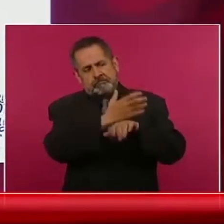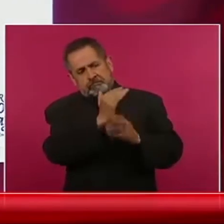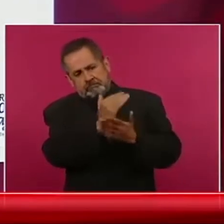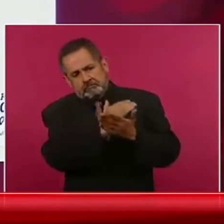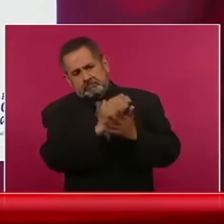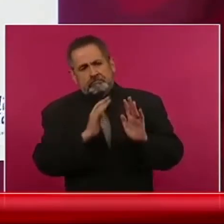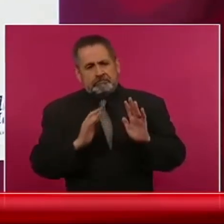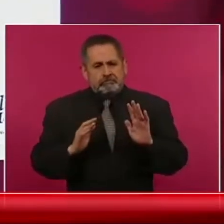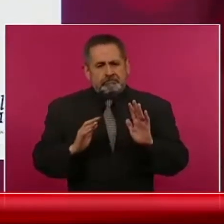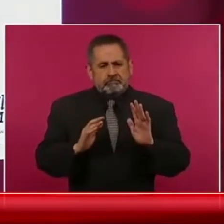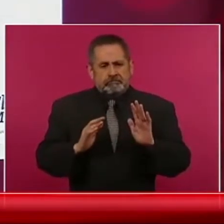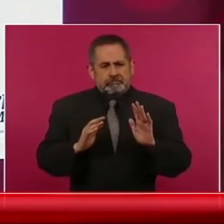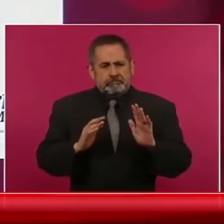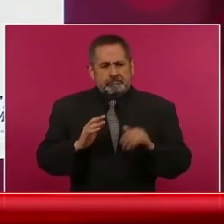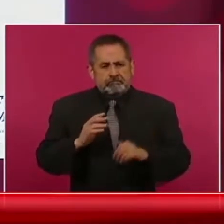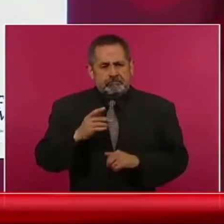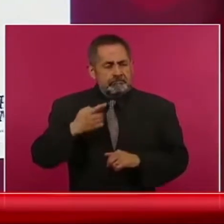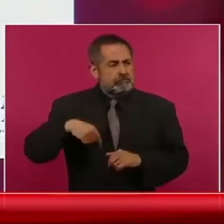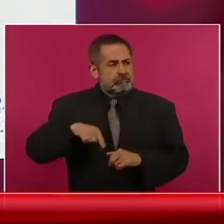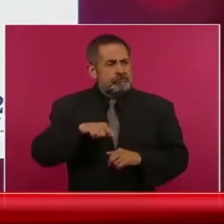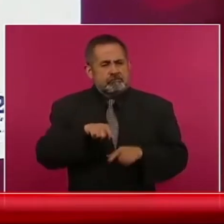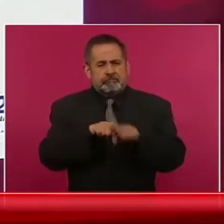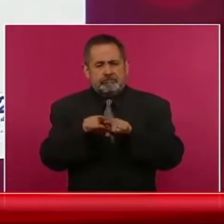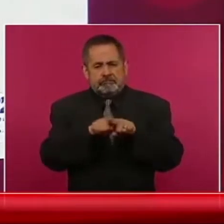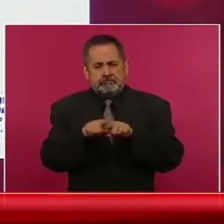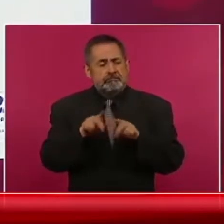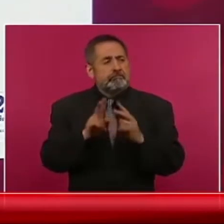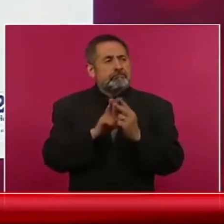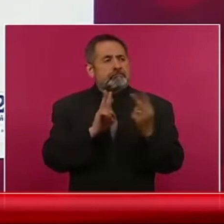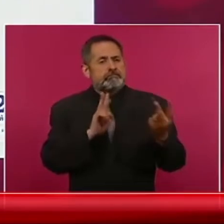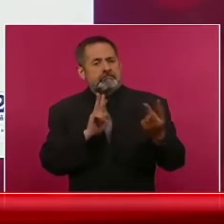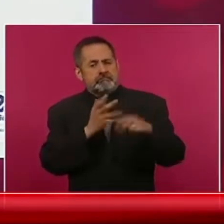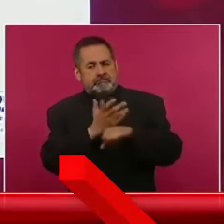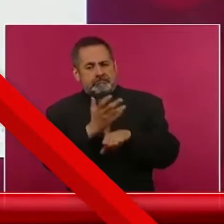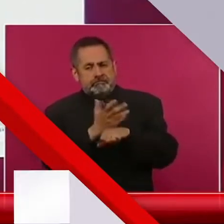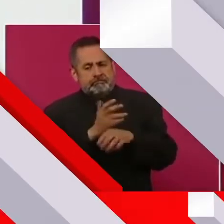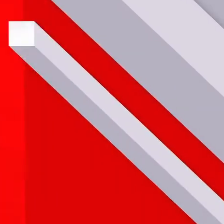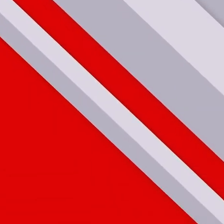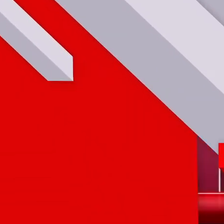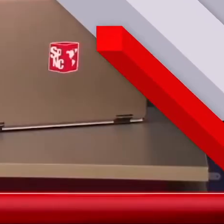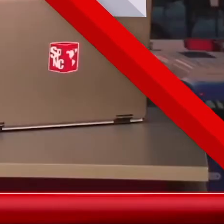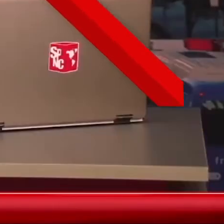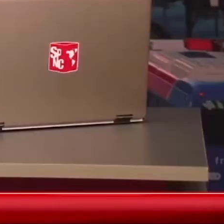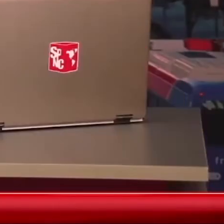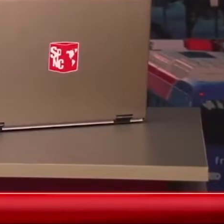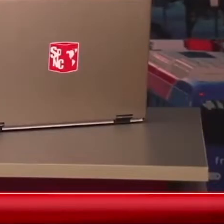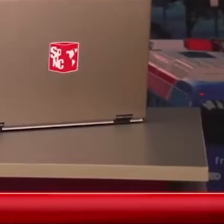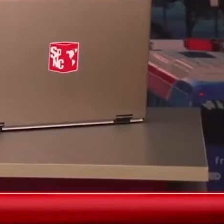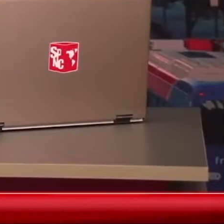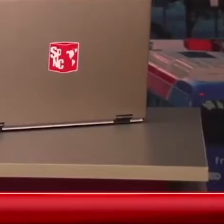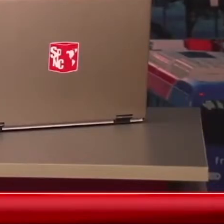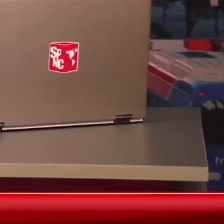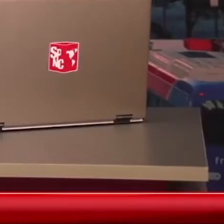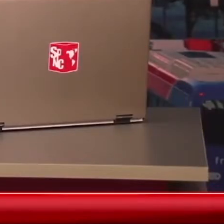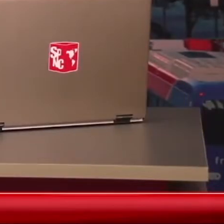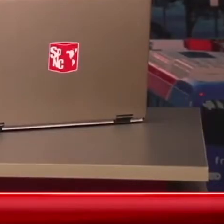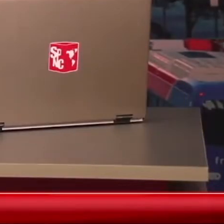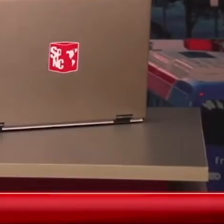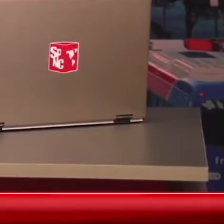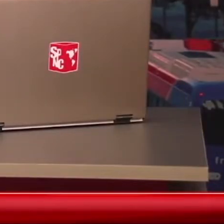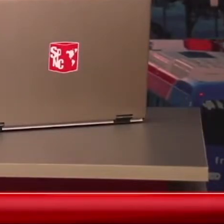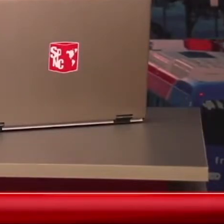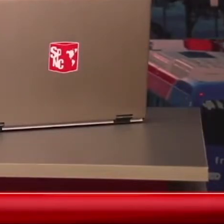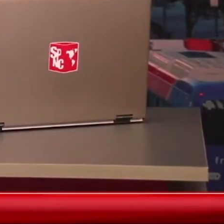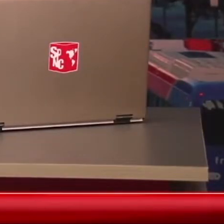hermanos vecinos de Estados Unidos. Con el subsidio del